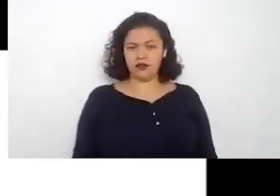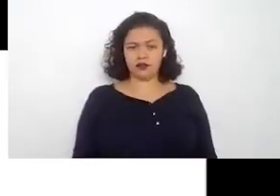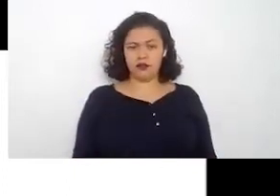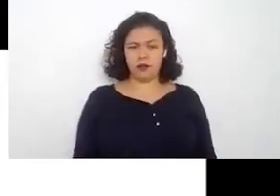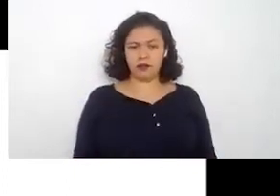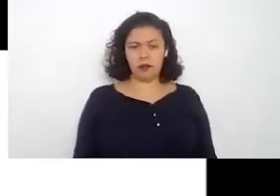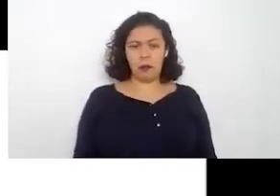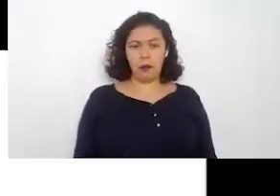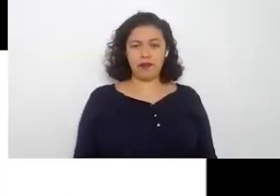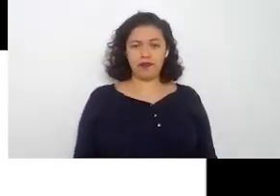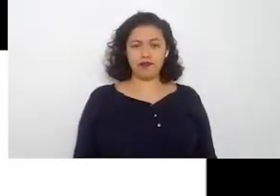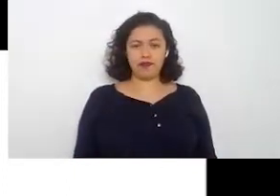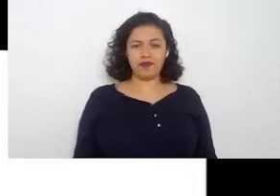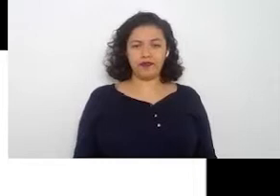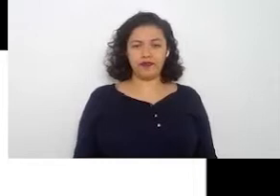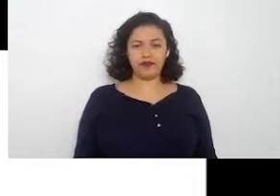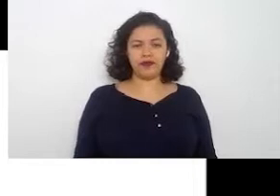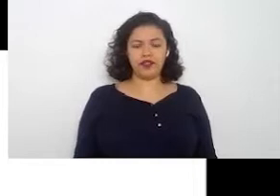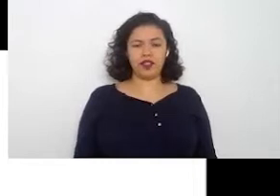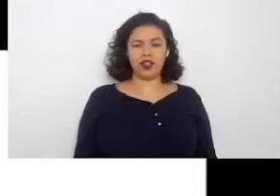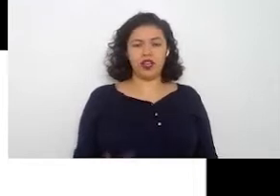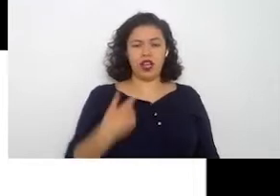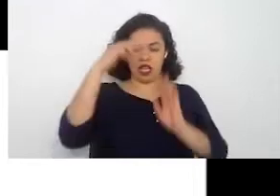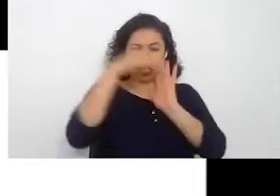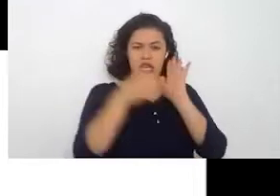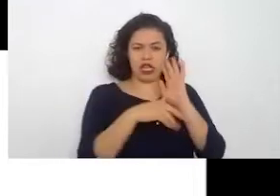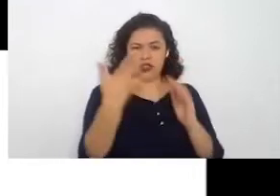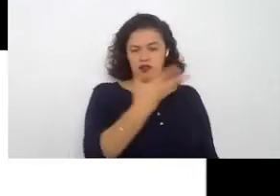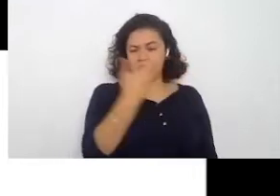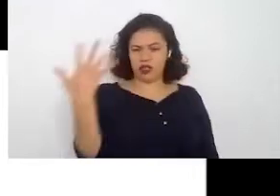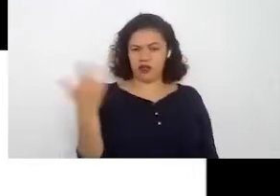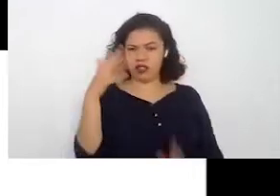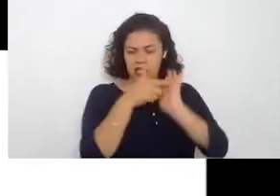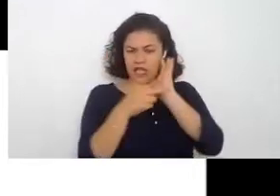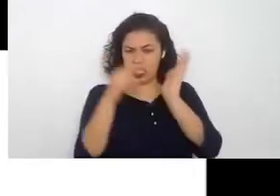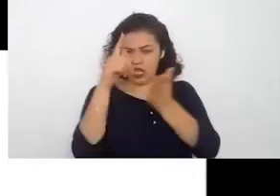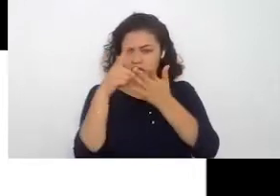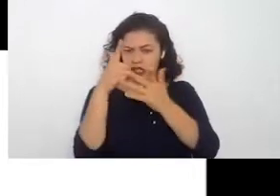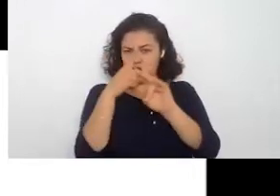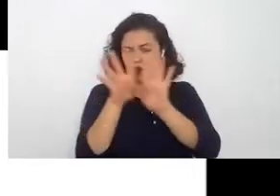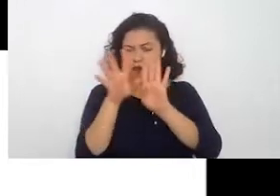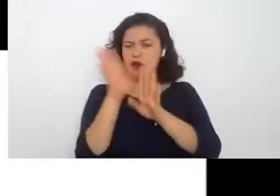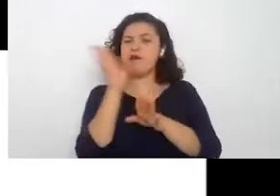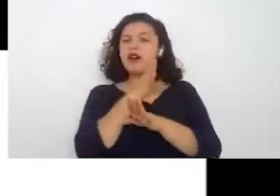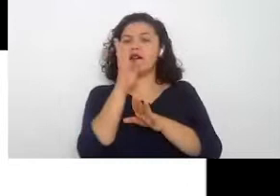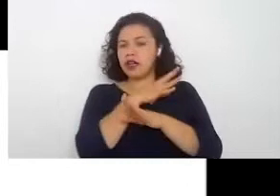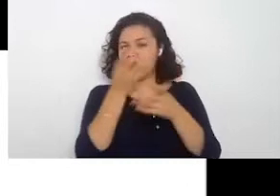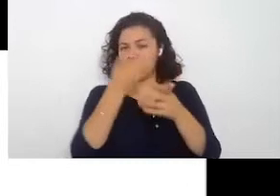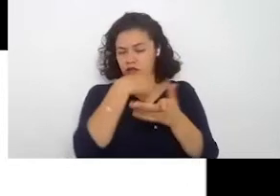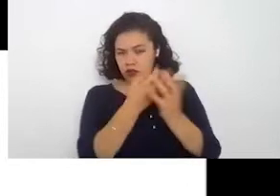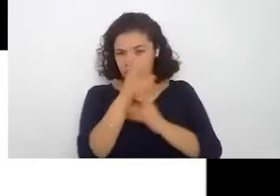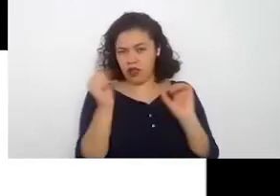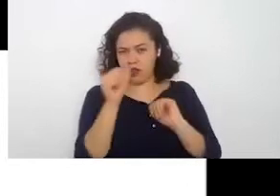podemos caer en un incumplimiento de la regla del 50-50. Y ahí, recuerden que no tenemos otra salida. Se declina